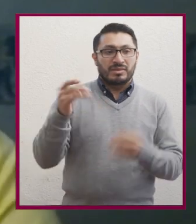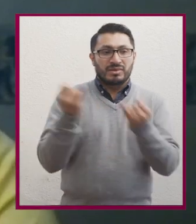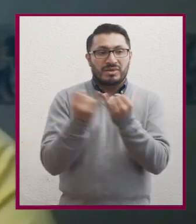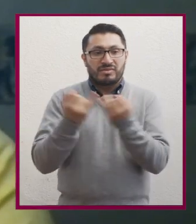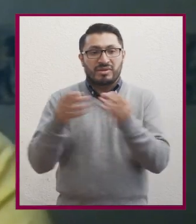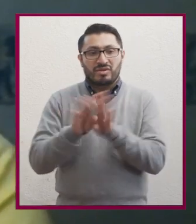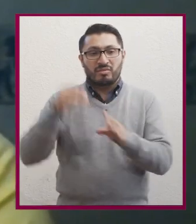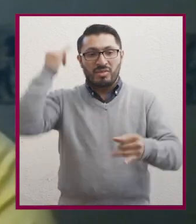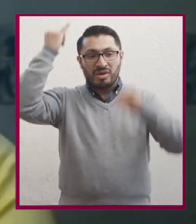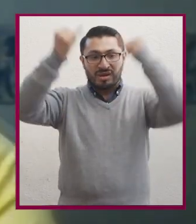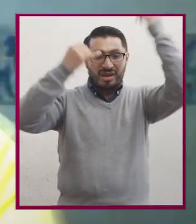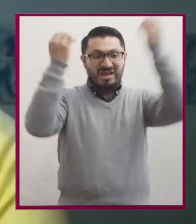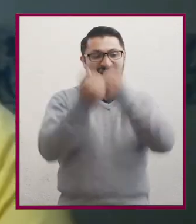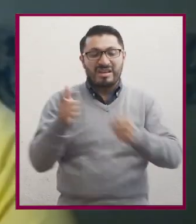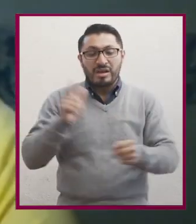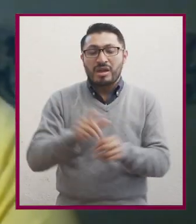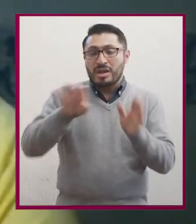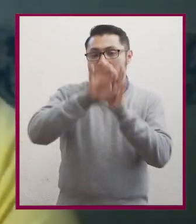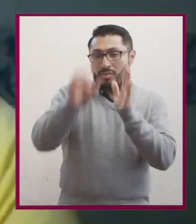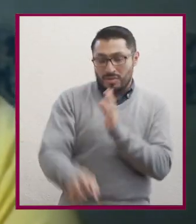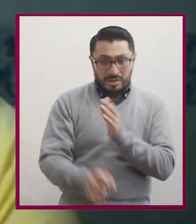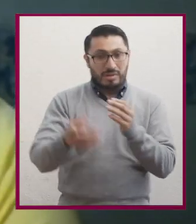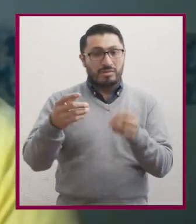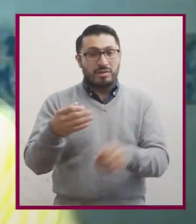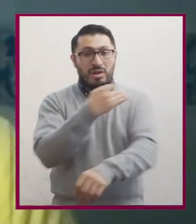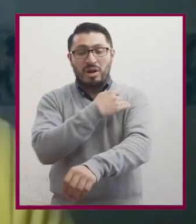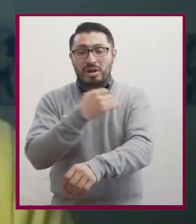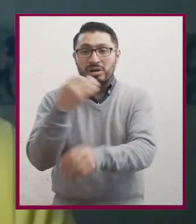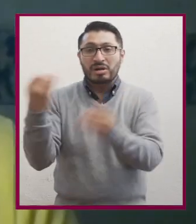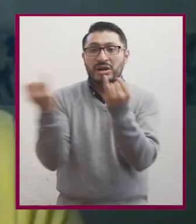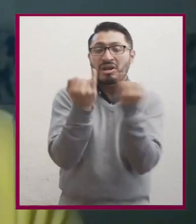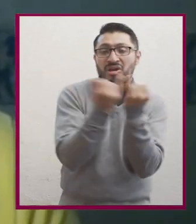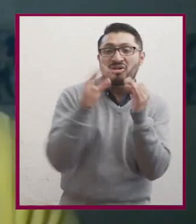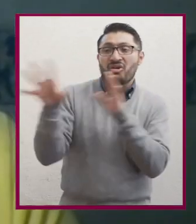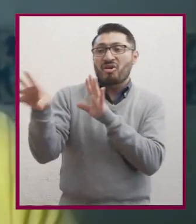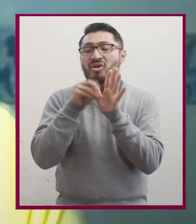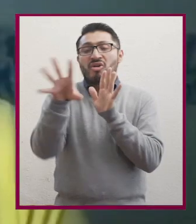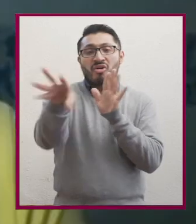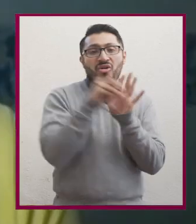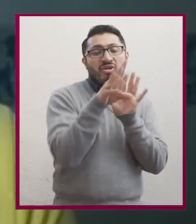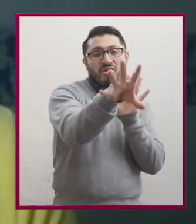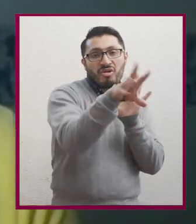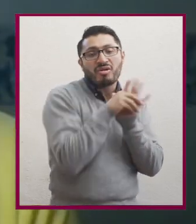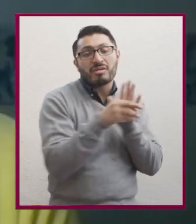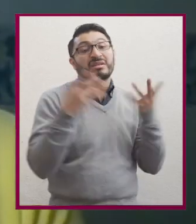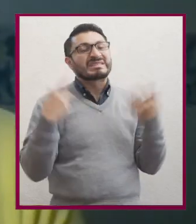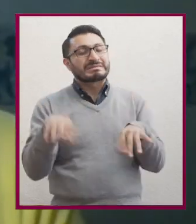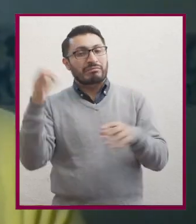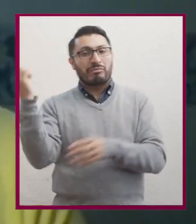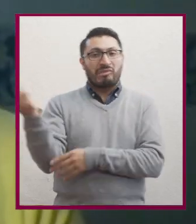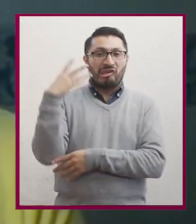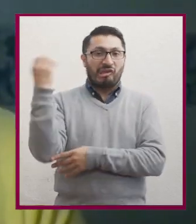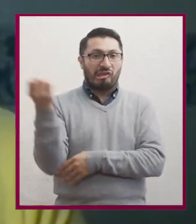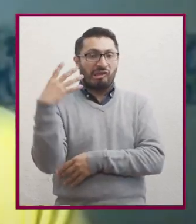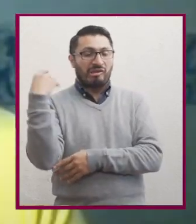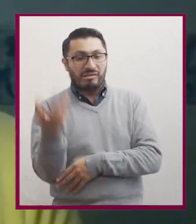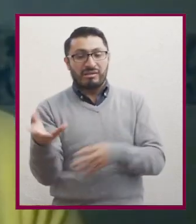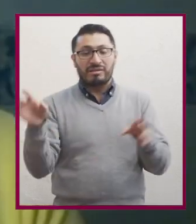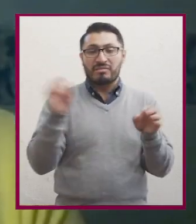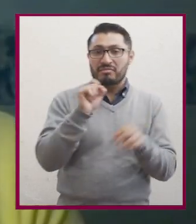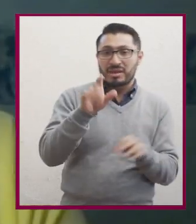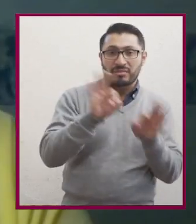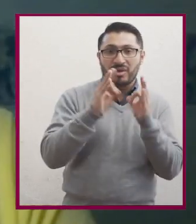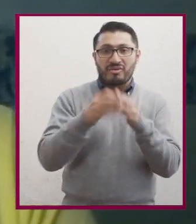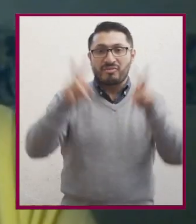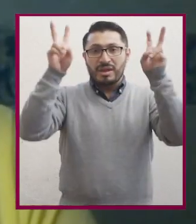de imaginarios sociales. Primero, pues al reproducir toda una serie de discursos, desde la misma manera en que se abordan los temas, que